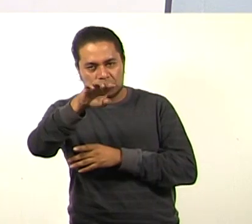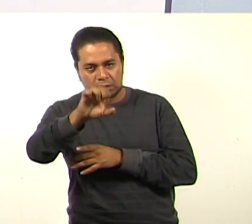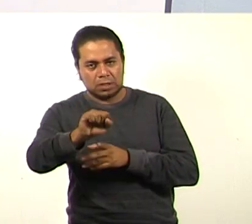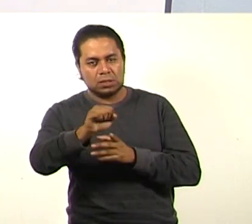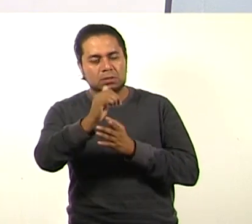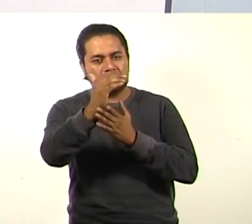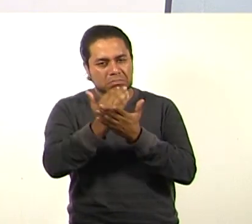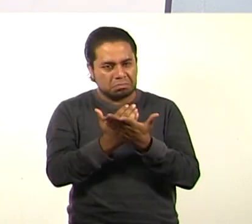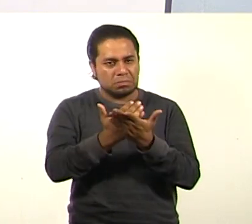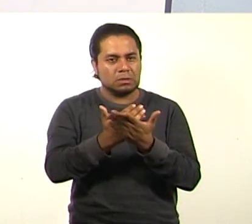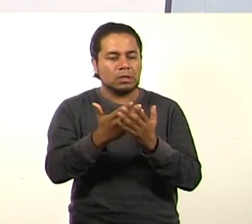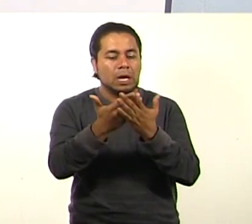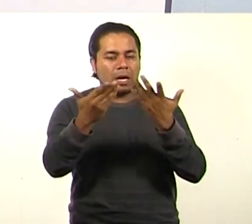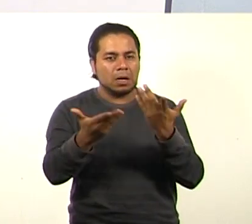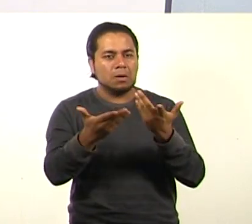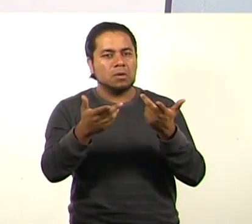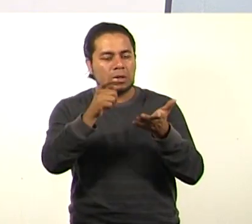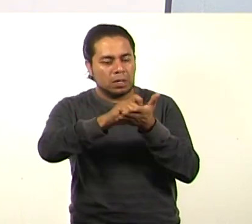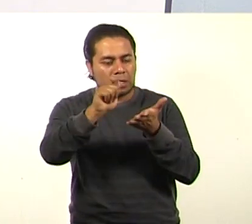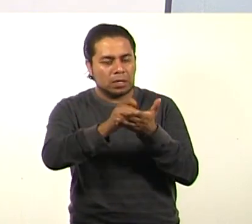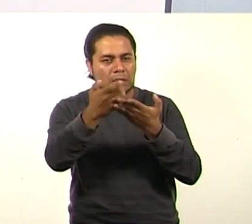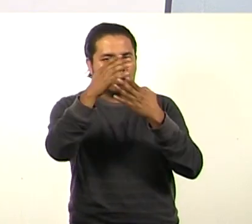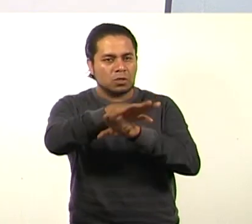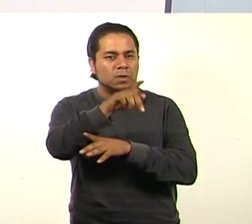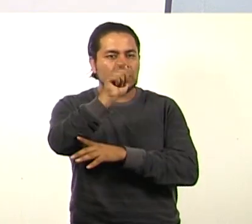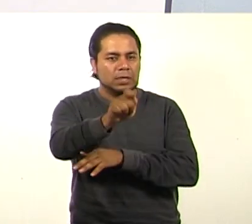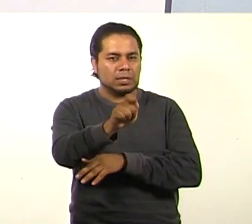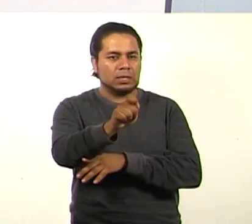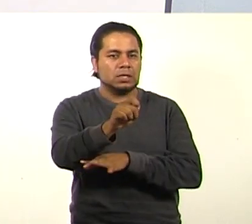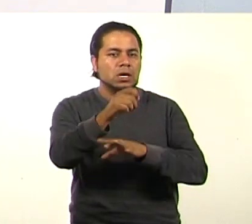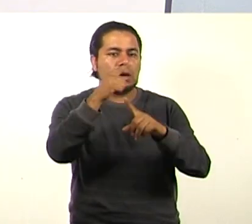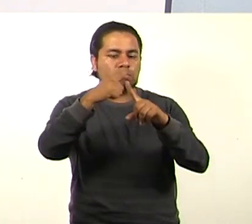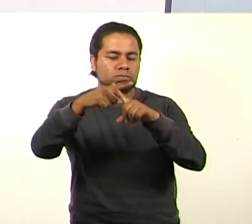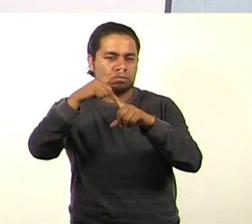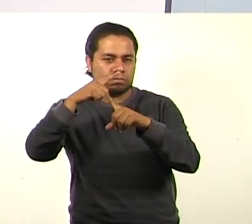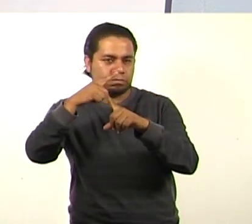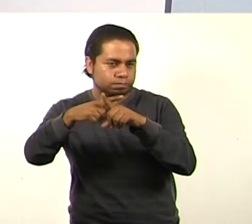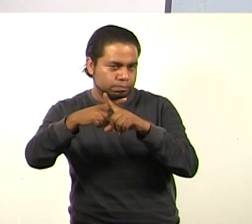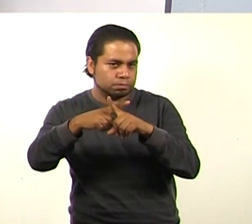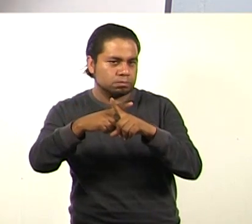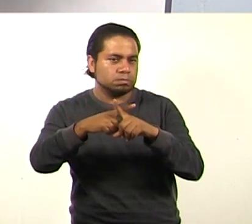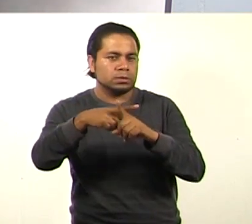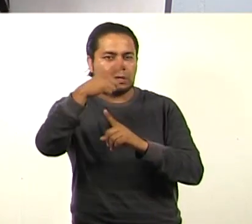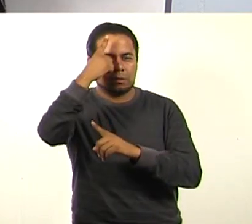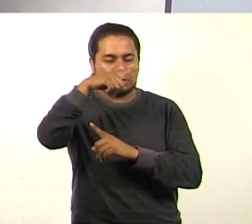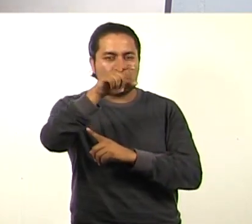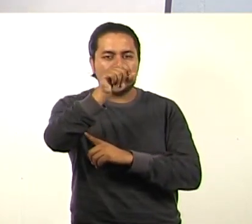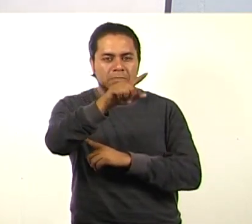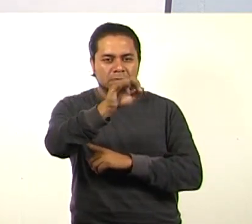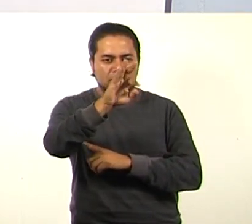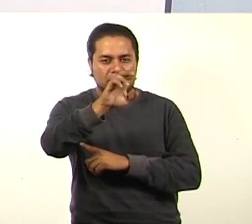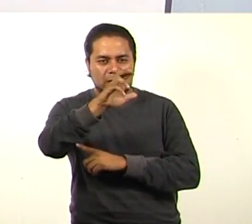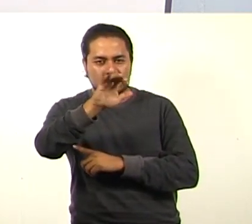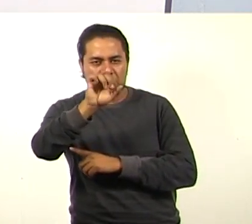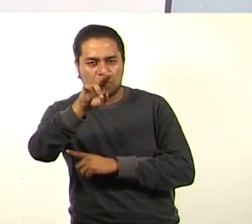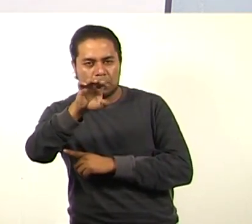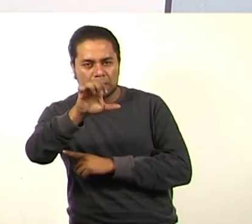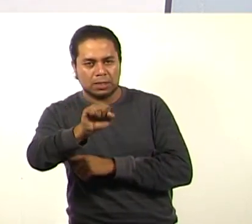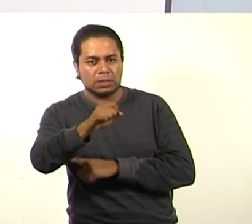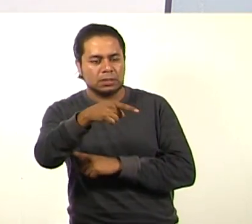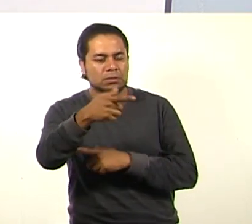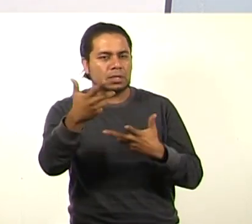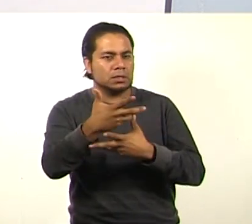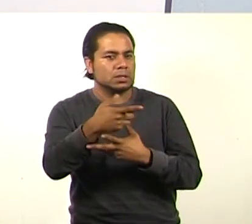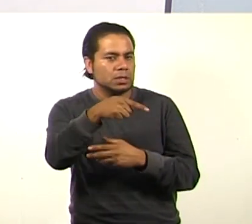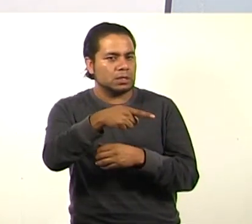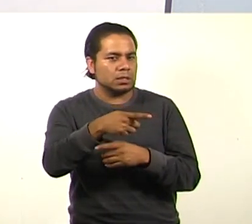hacer un ejercicio sobre multiplicación de fracciones. Vamos a ver, la multiplicación de fracciones, ¿qué hacemos